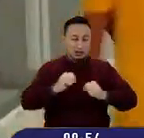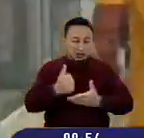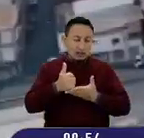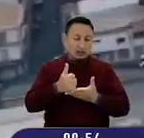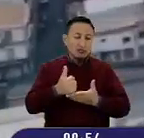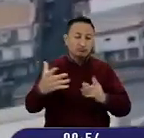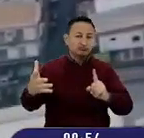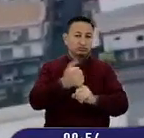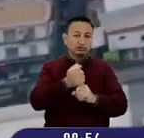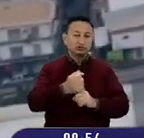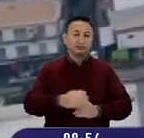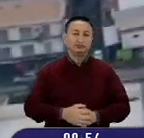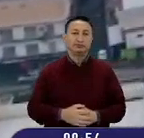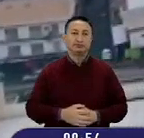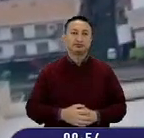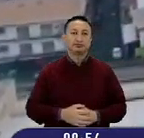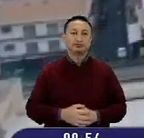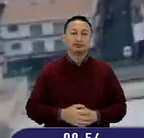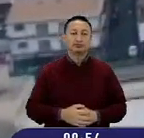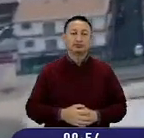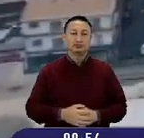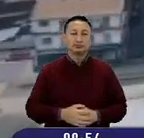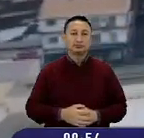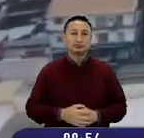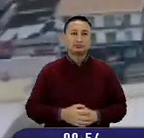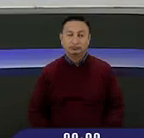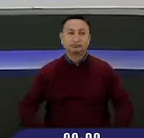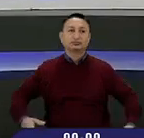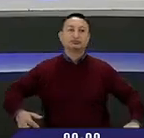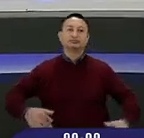regularización, informó Daniel Lalama.